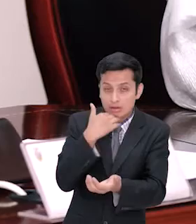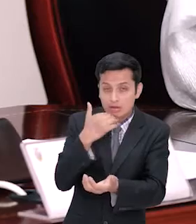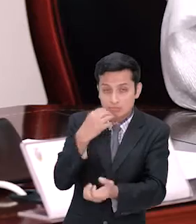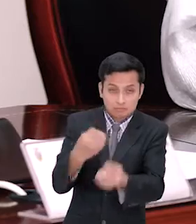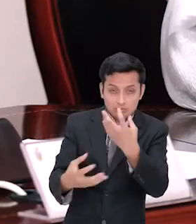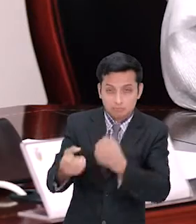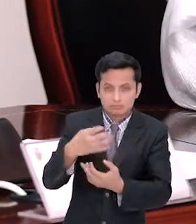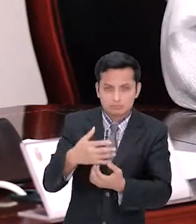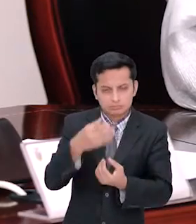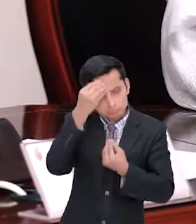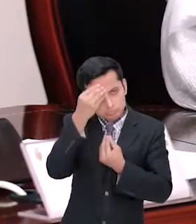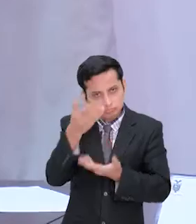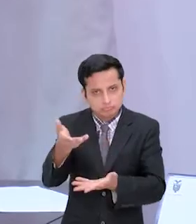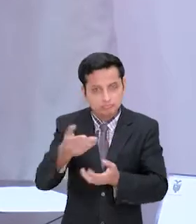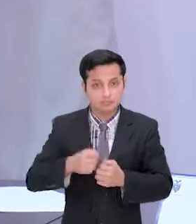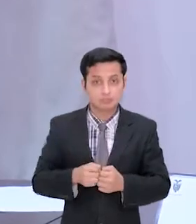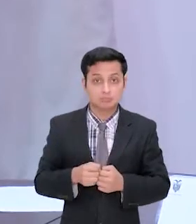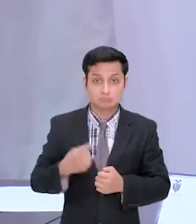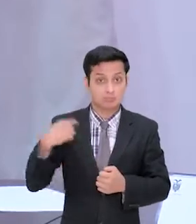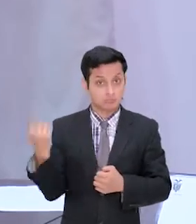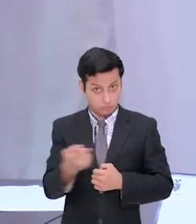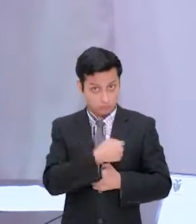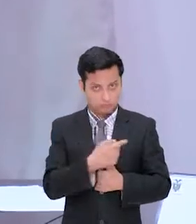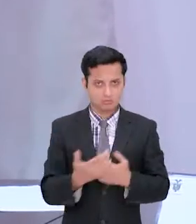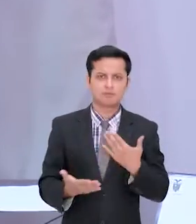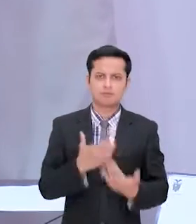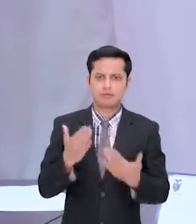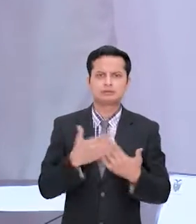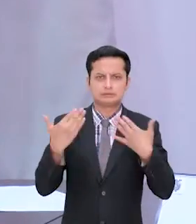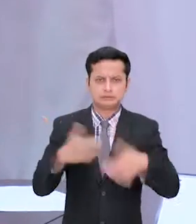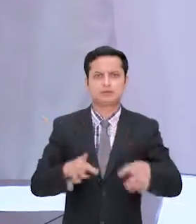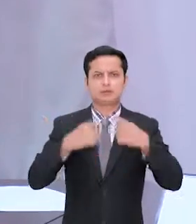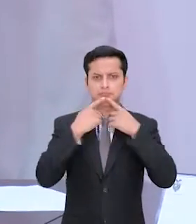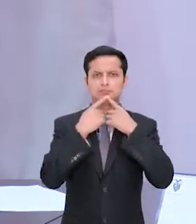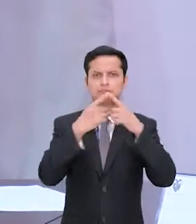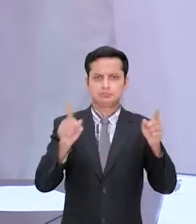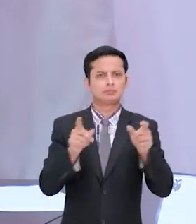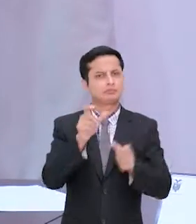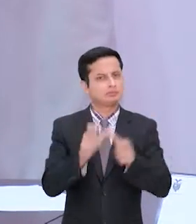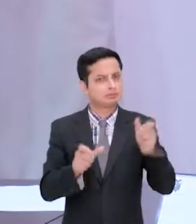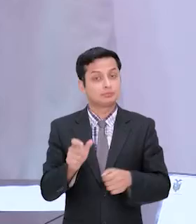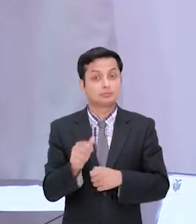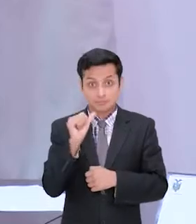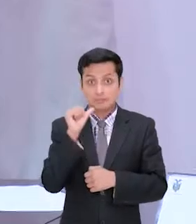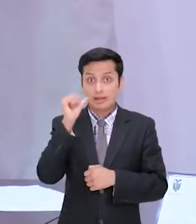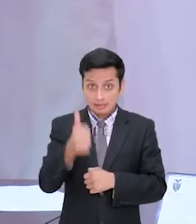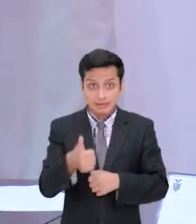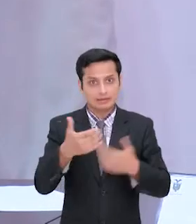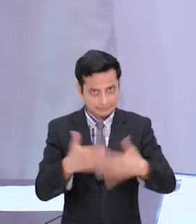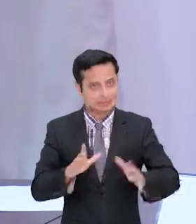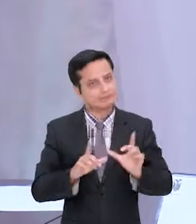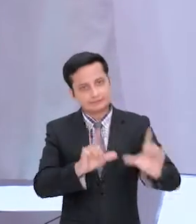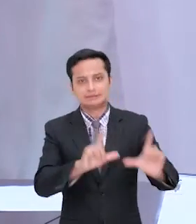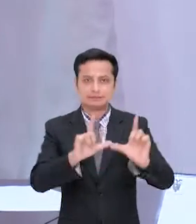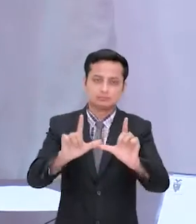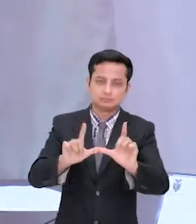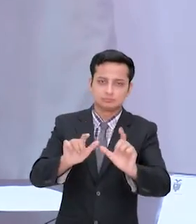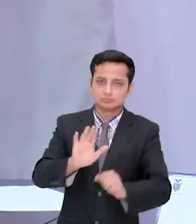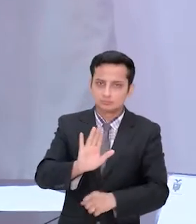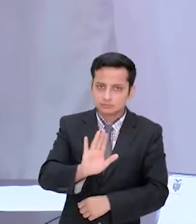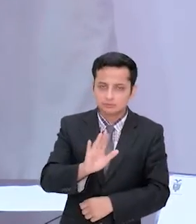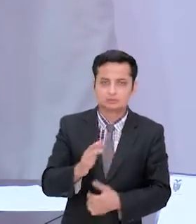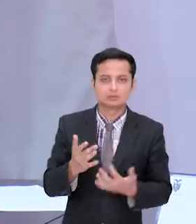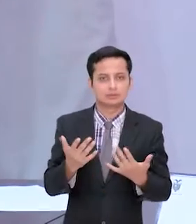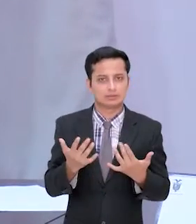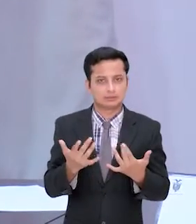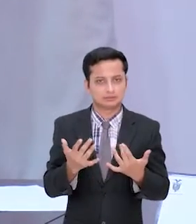a las inquietudes planteadas. Para nosotros hubiese sido fácil proclamar los resultados definitivos y al día siguiente entregar las